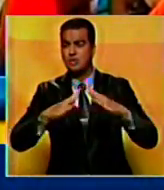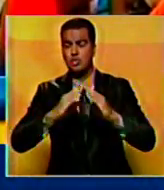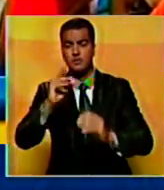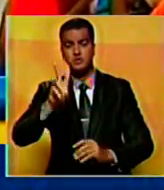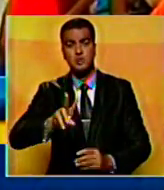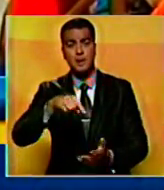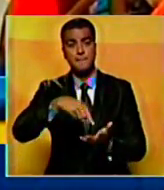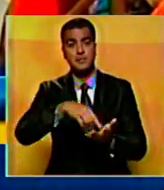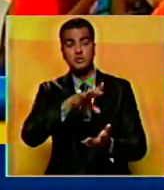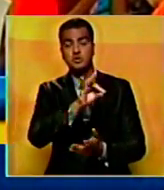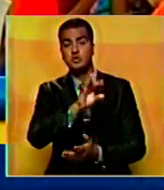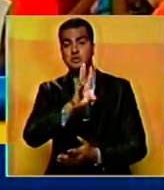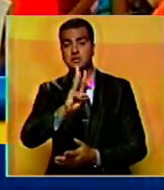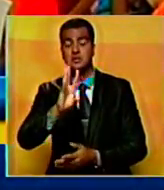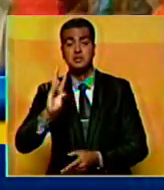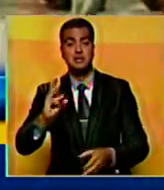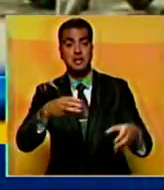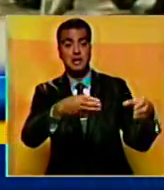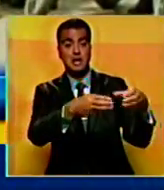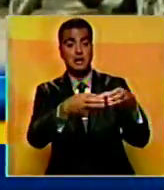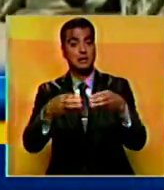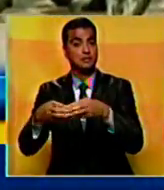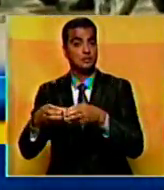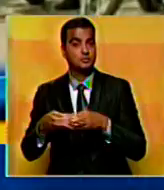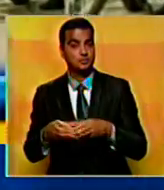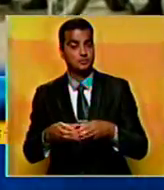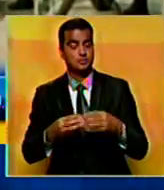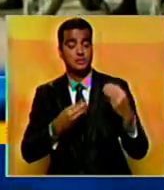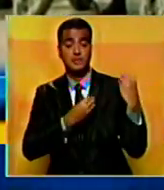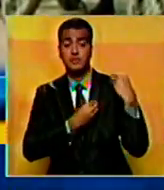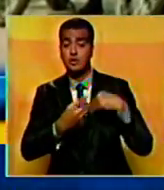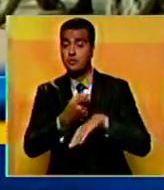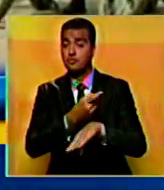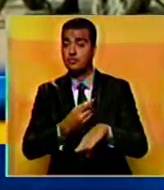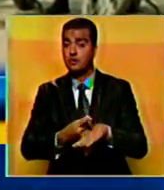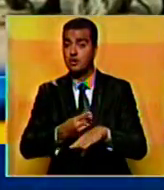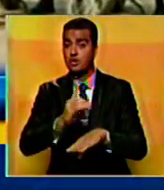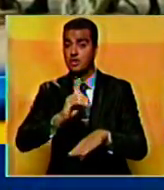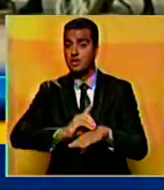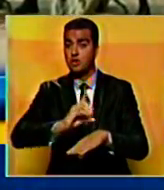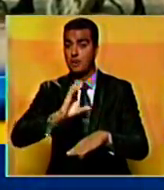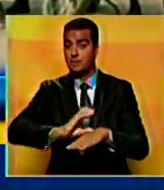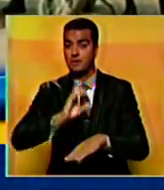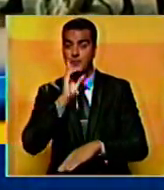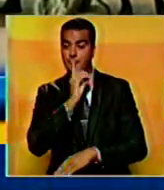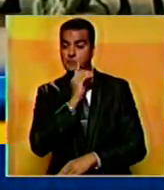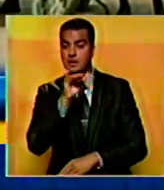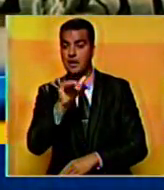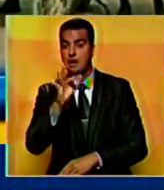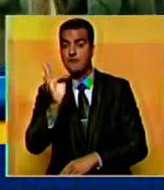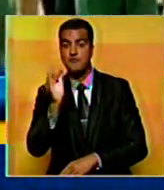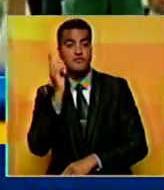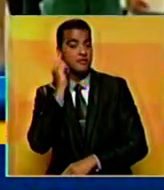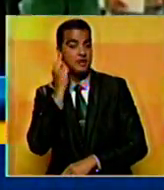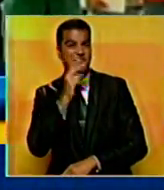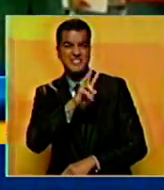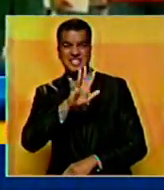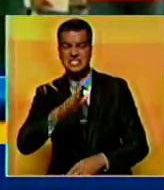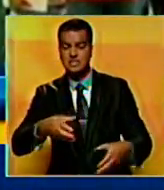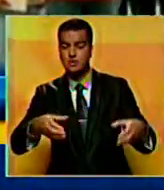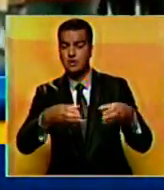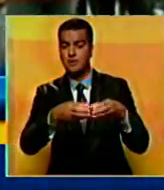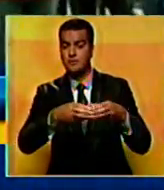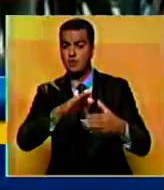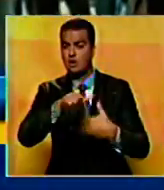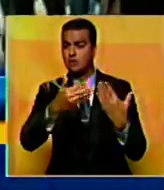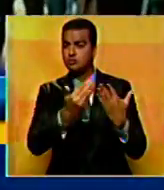de 1.866 equipos. La jefa de gobierno del Distrito Capital, Jacqueline Faría, informó que más de 25 equipos se